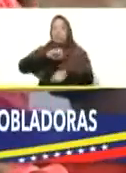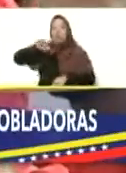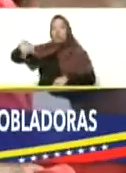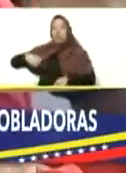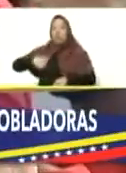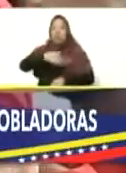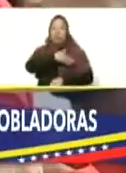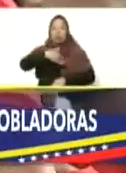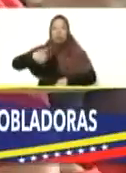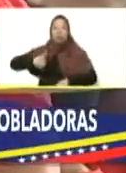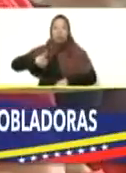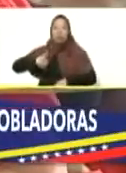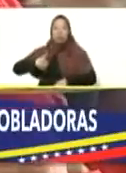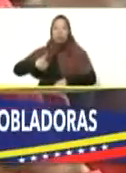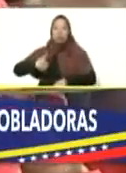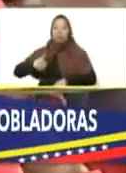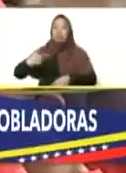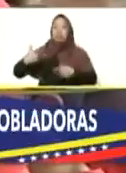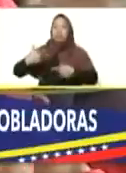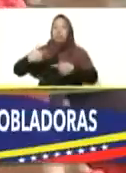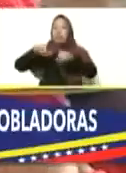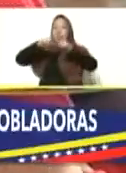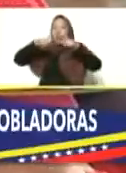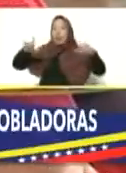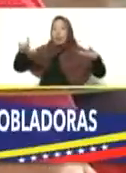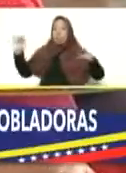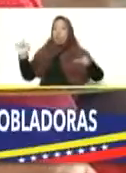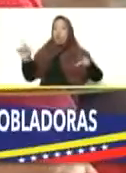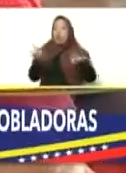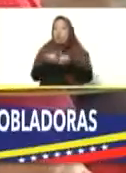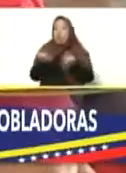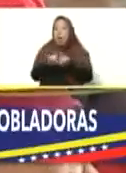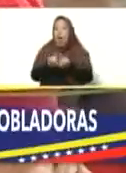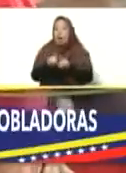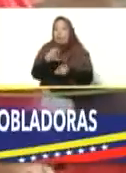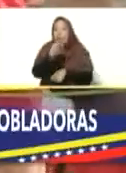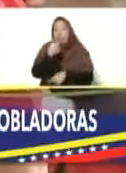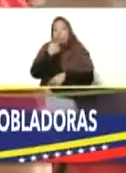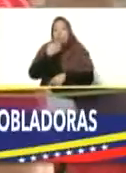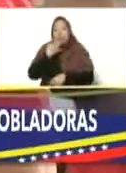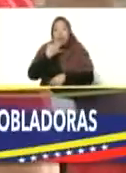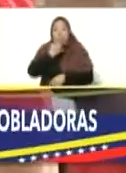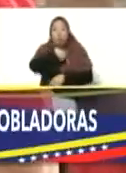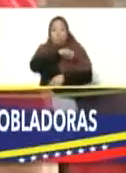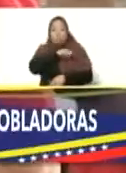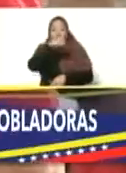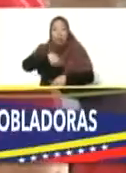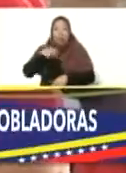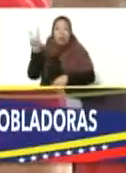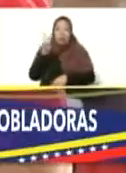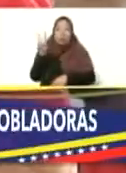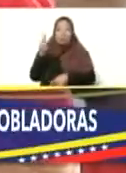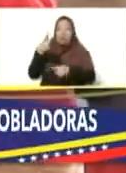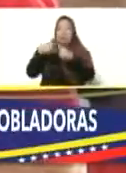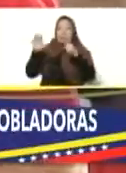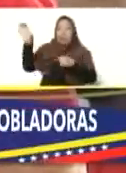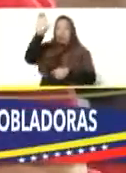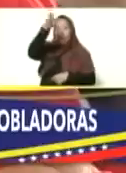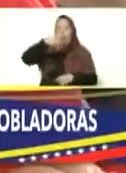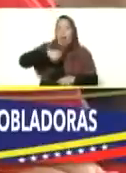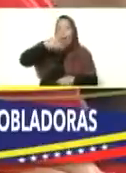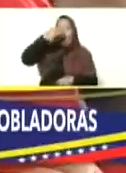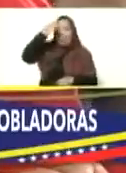queremos que no hablemos su lenguaje pero nos queremos mutuamente ellos a nosotros nosotros a ellos le digo otra cosa